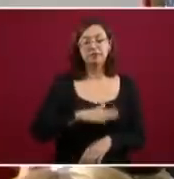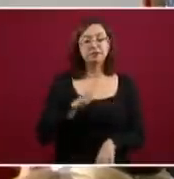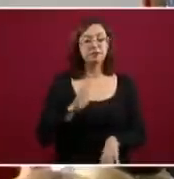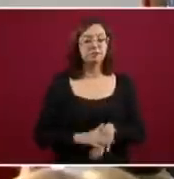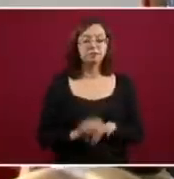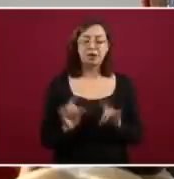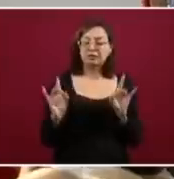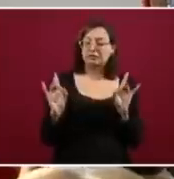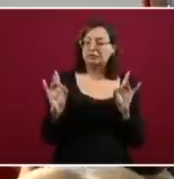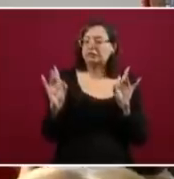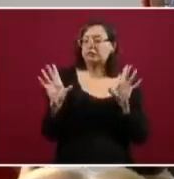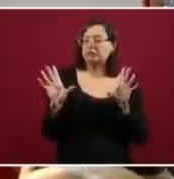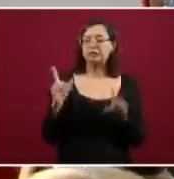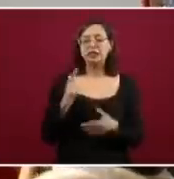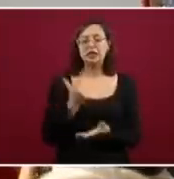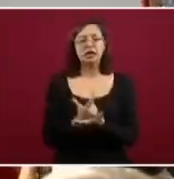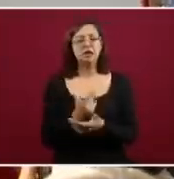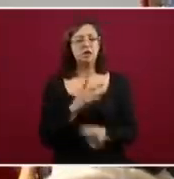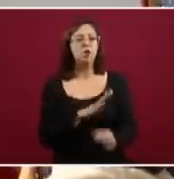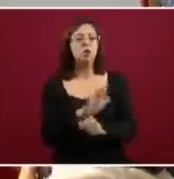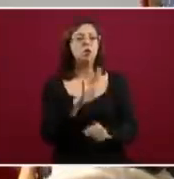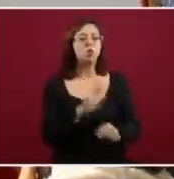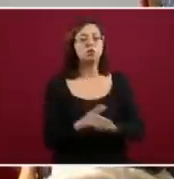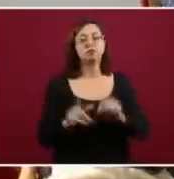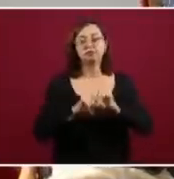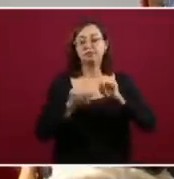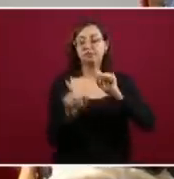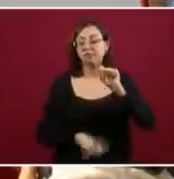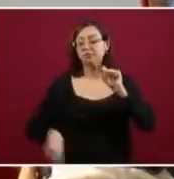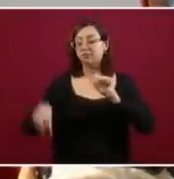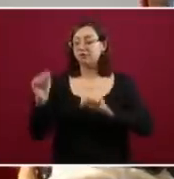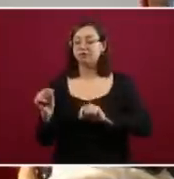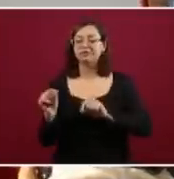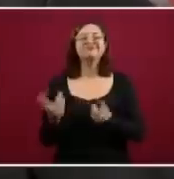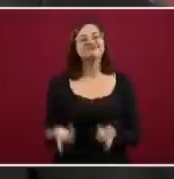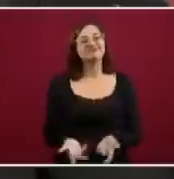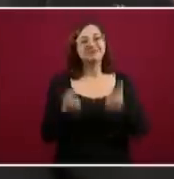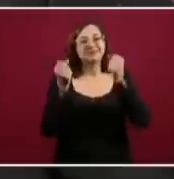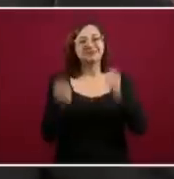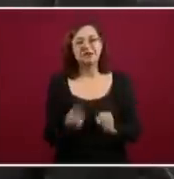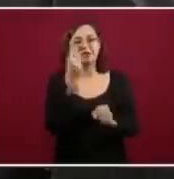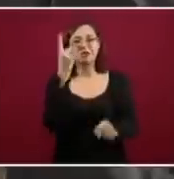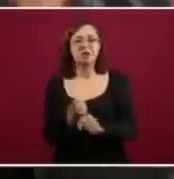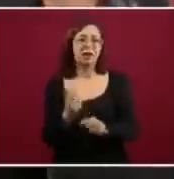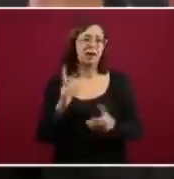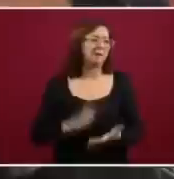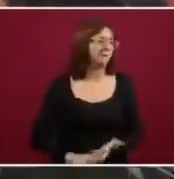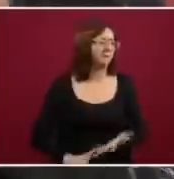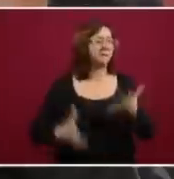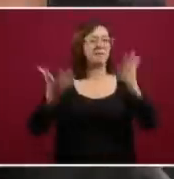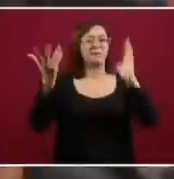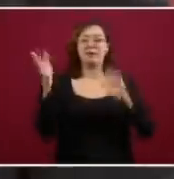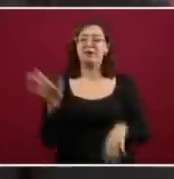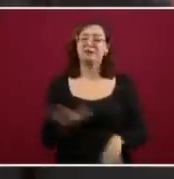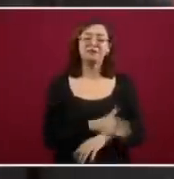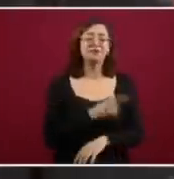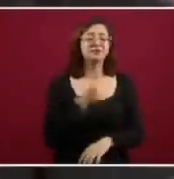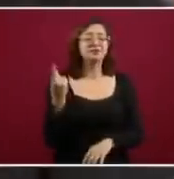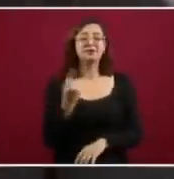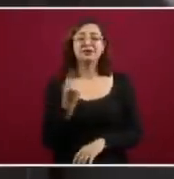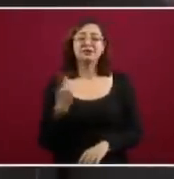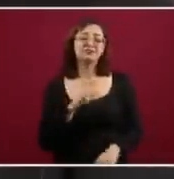es el que tiene que ver con la inseguridad y con la violencia porque nos dejaron de esa